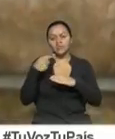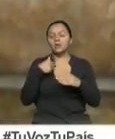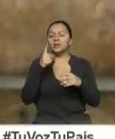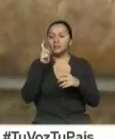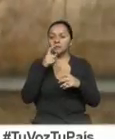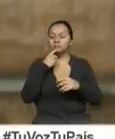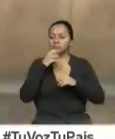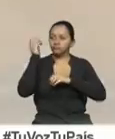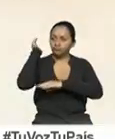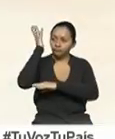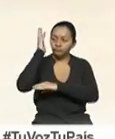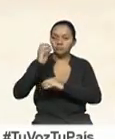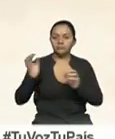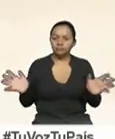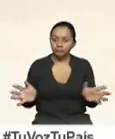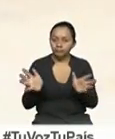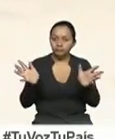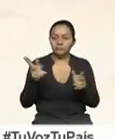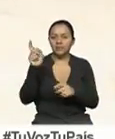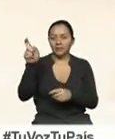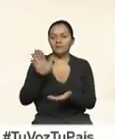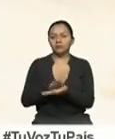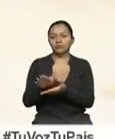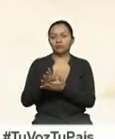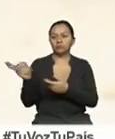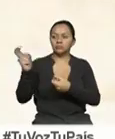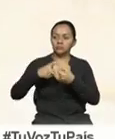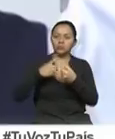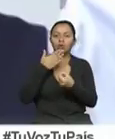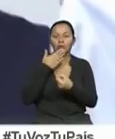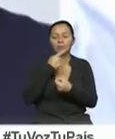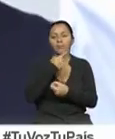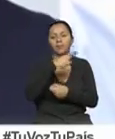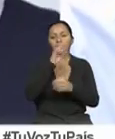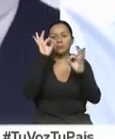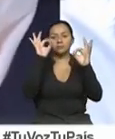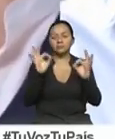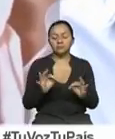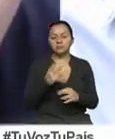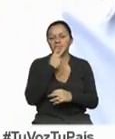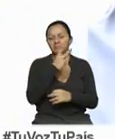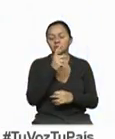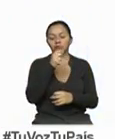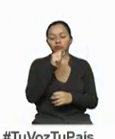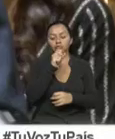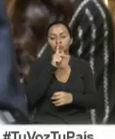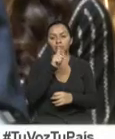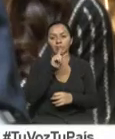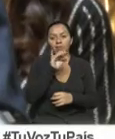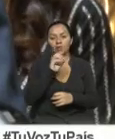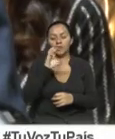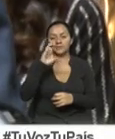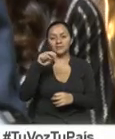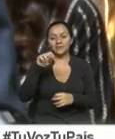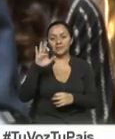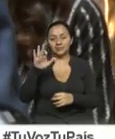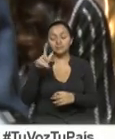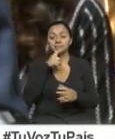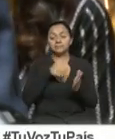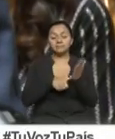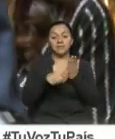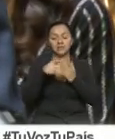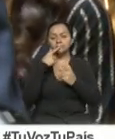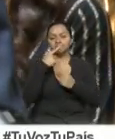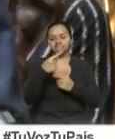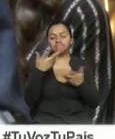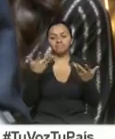por captar socios para la hidroeléctrica sopladora y para la Corporación Nacional de Telecomunicaciones, CNT. El ministro aseguró que hay